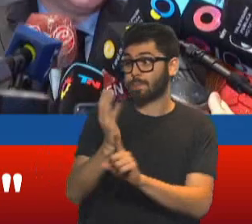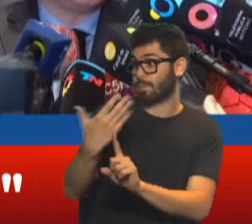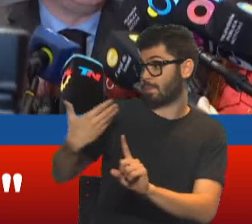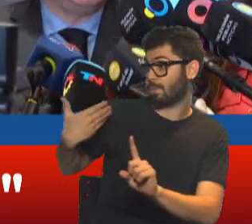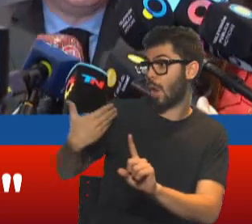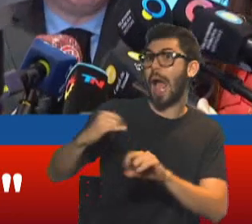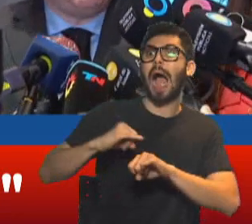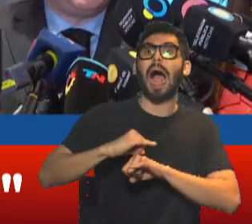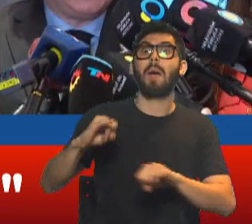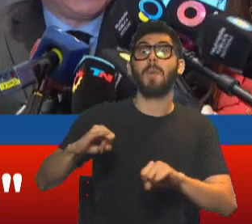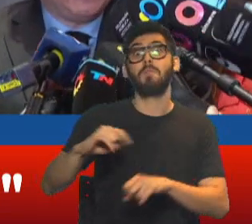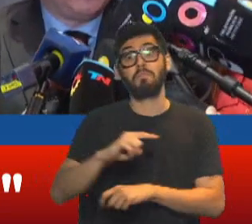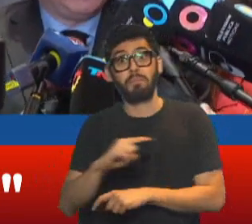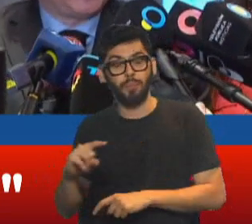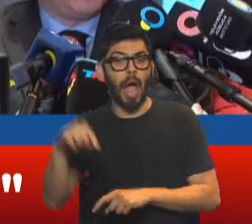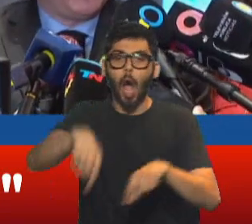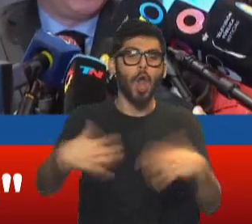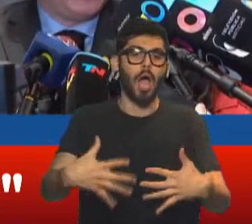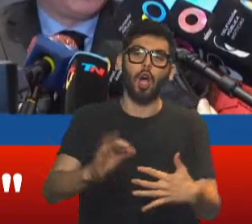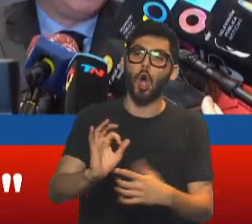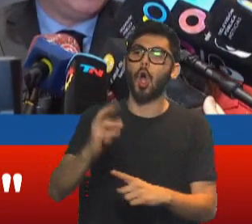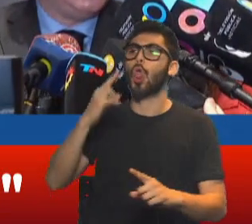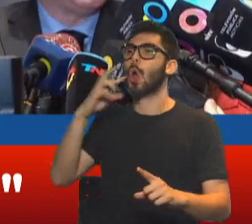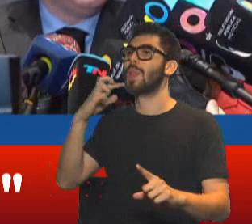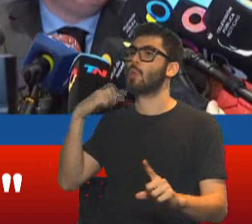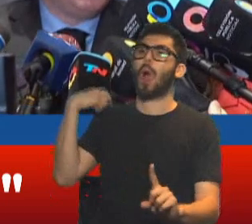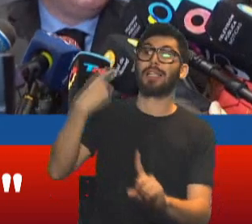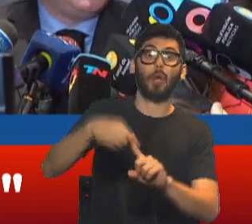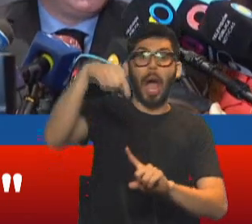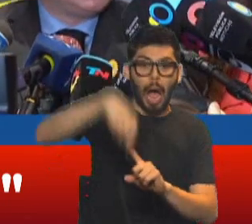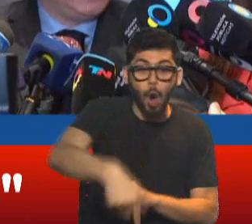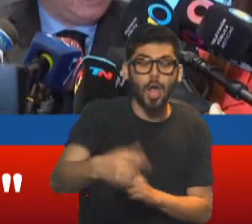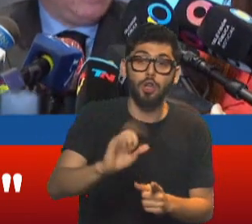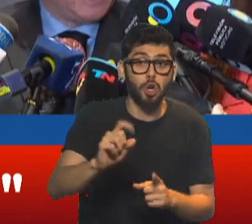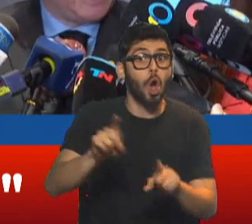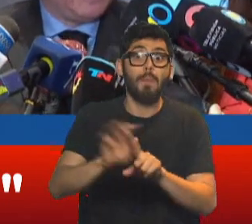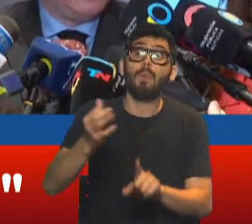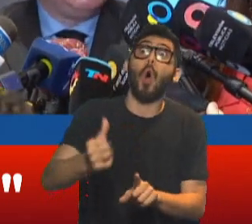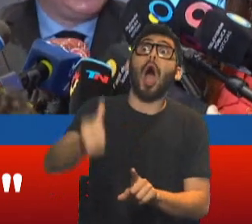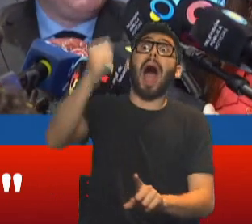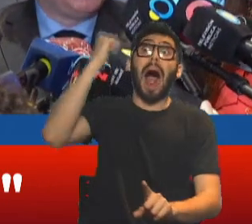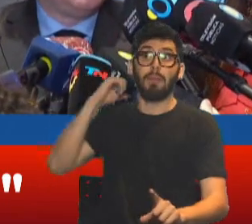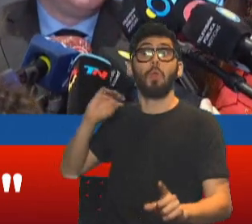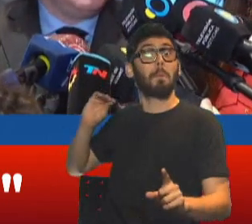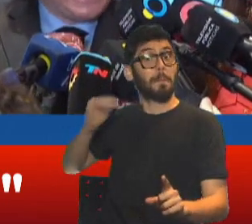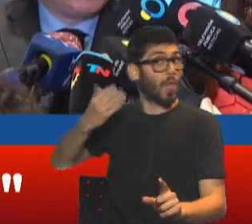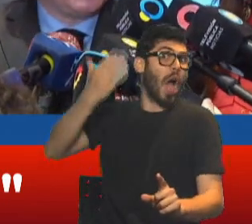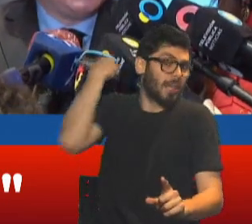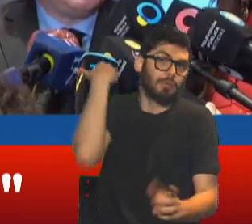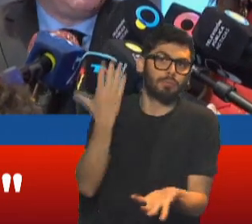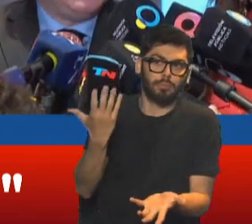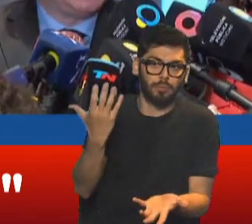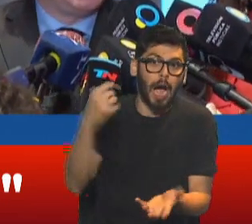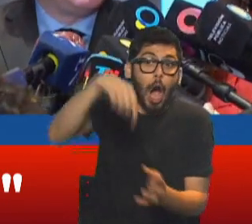la campaña, o del 10 de diciembre del 2019 a la fecha, o de más atrás cuando también perdimos elecciones. Entonces hay cuestiones que tenemos que